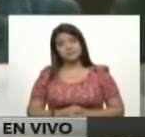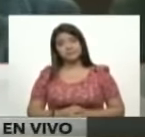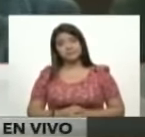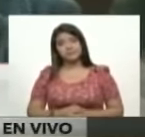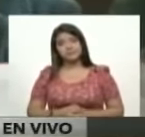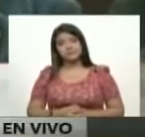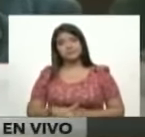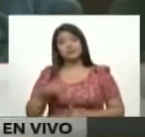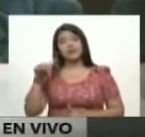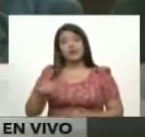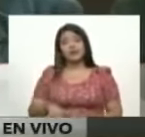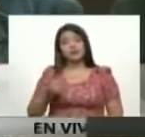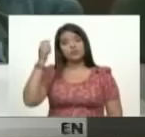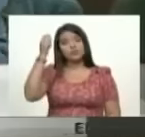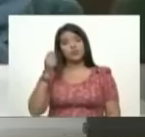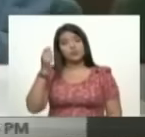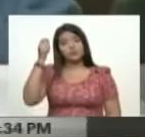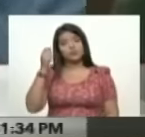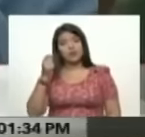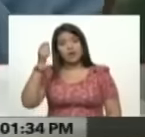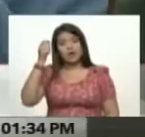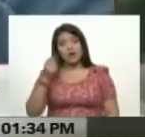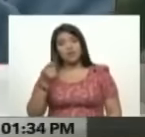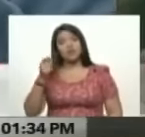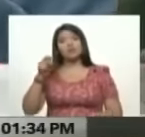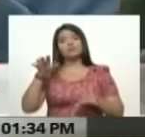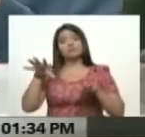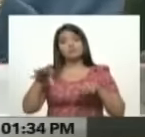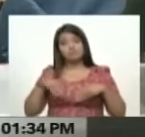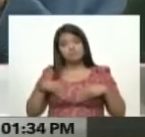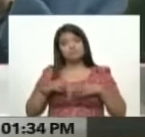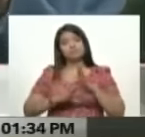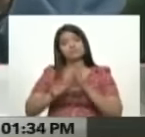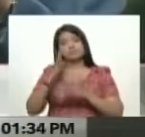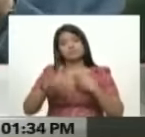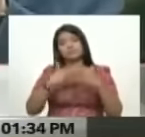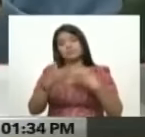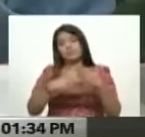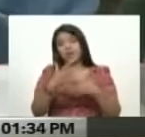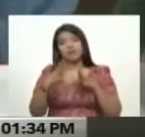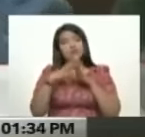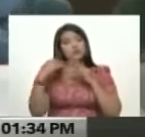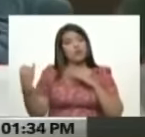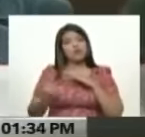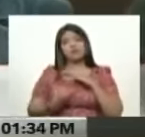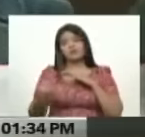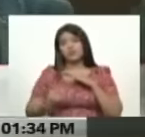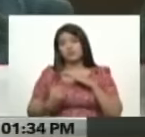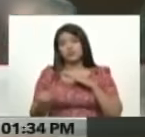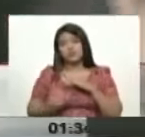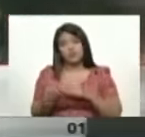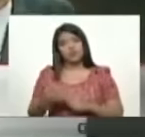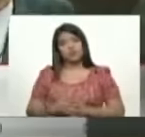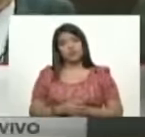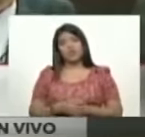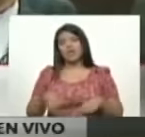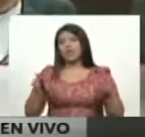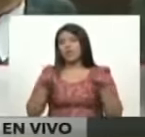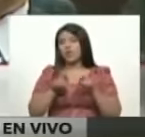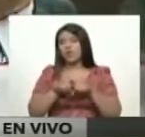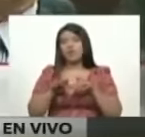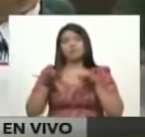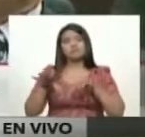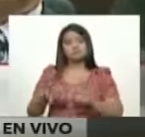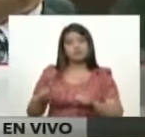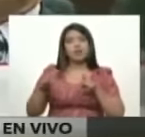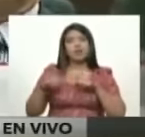este Parlamento, que ha recuperado y va a recuperar la institucionalidad, como recuperó el espacio para